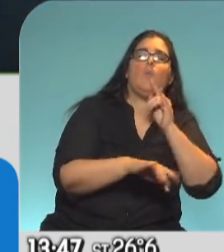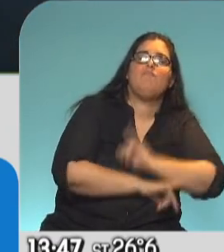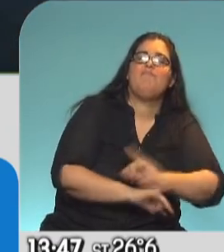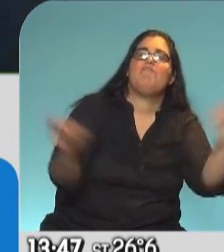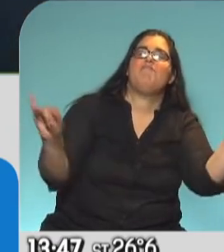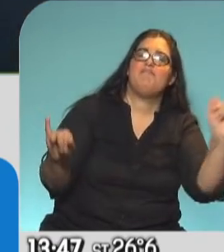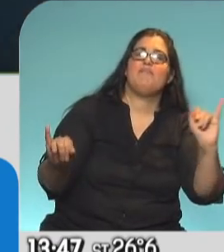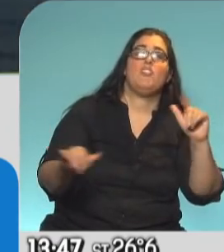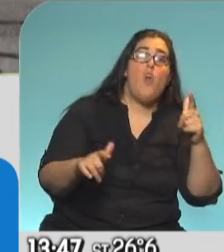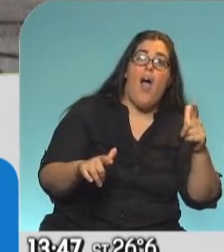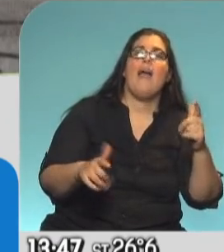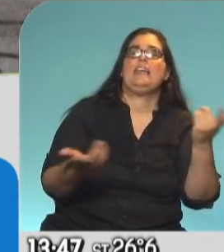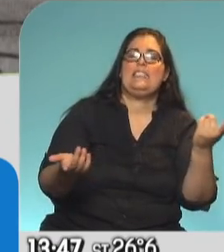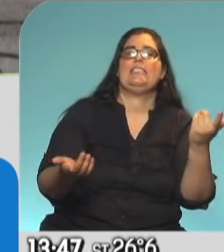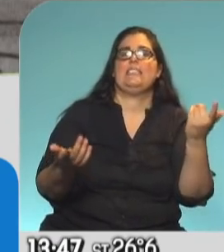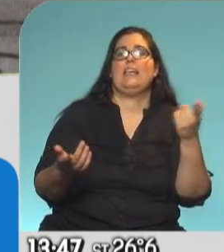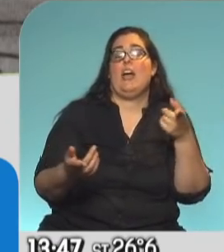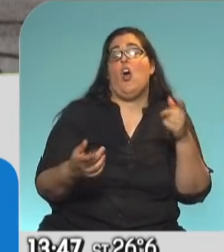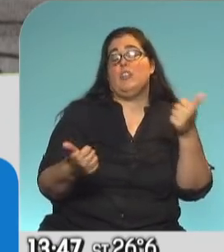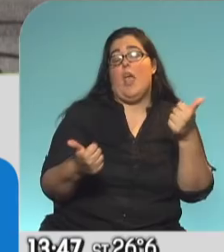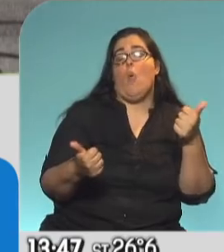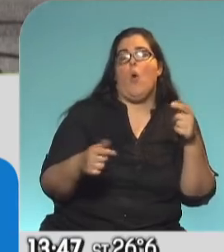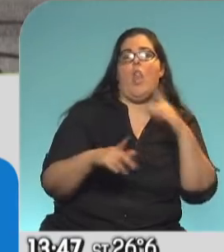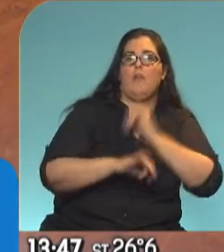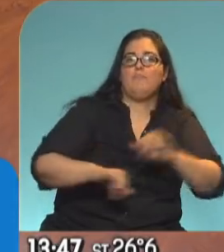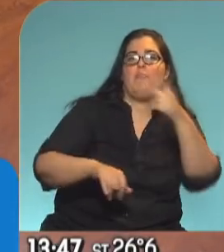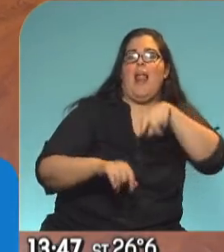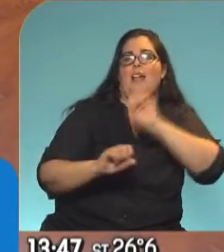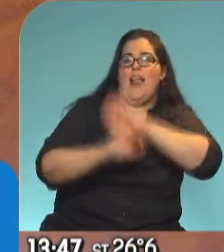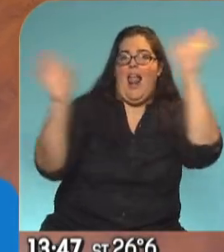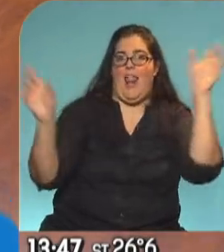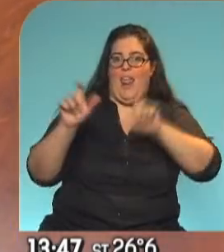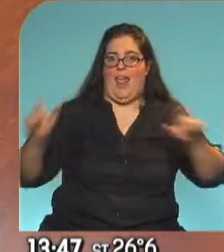comunicación en este tipo de casos, yo creo que ayuda bastante para aclarar el panorama. Y después de ver